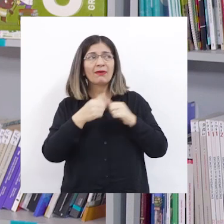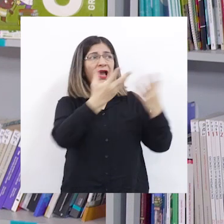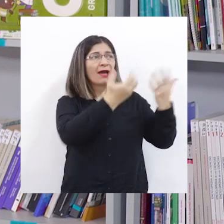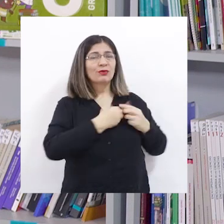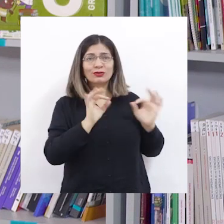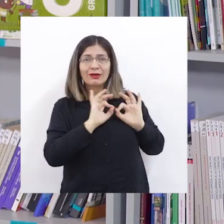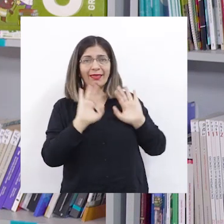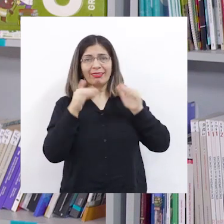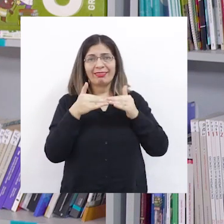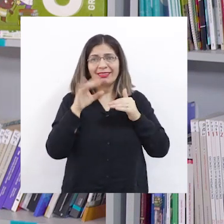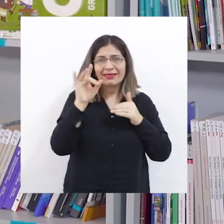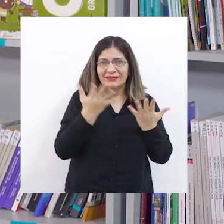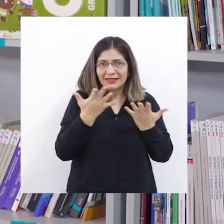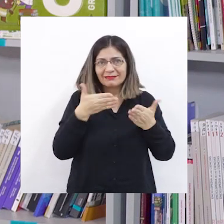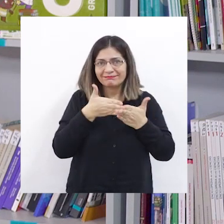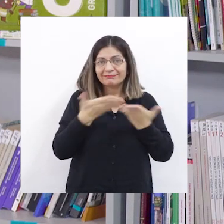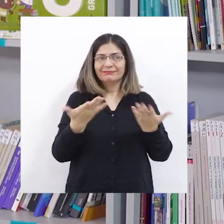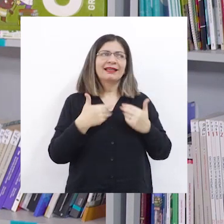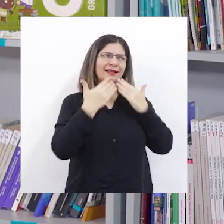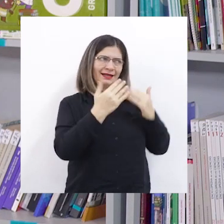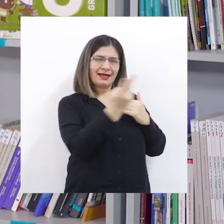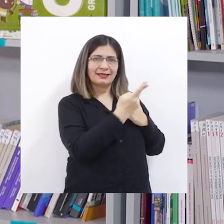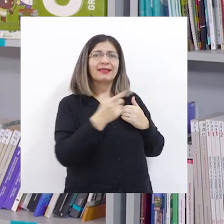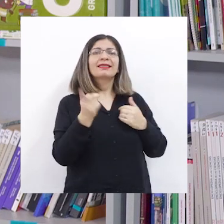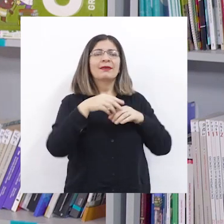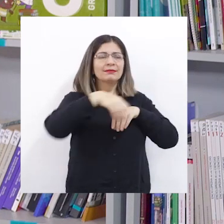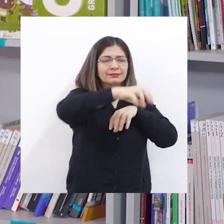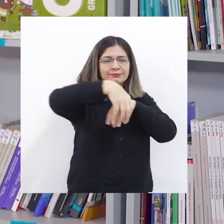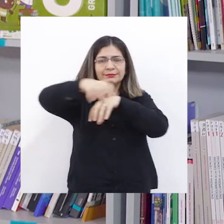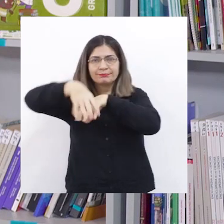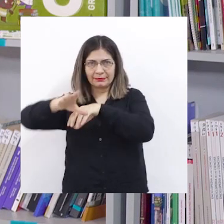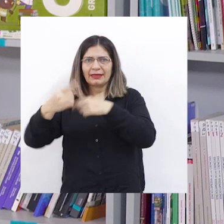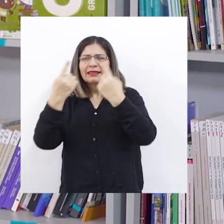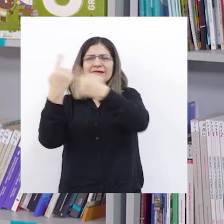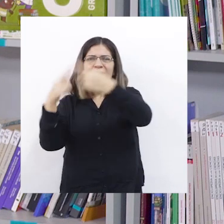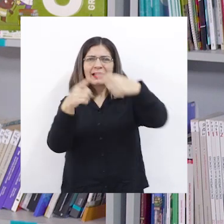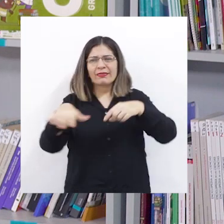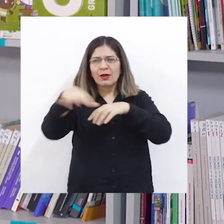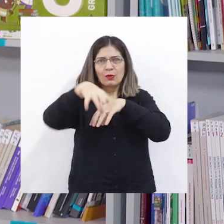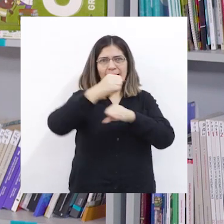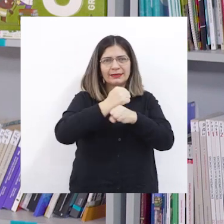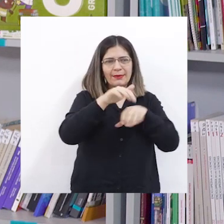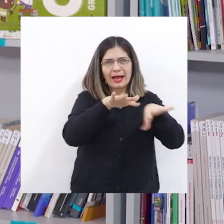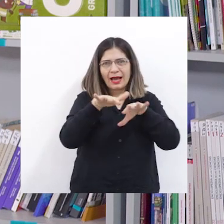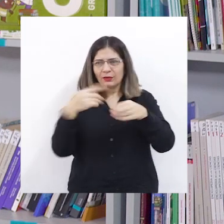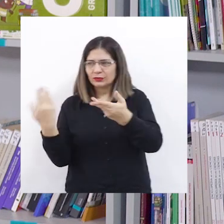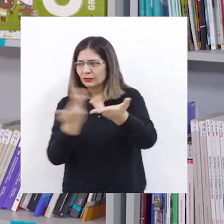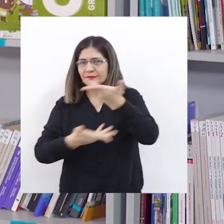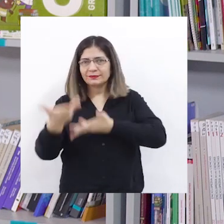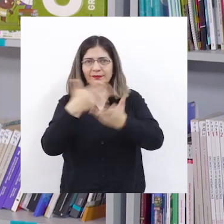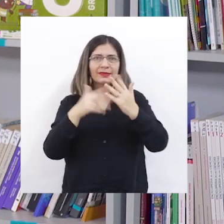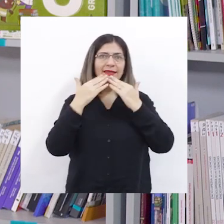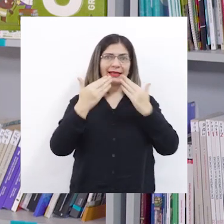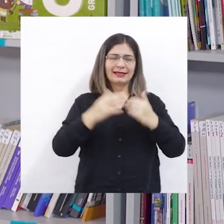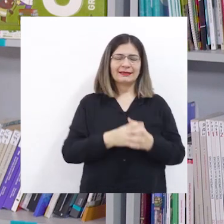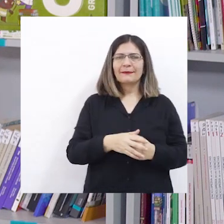posible. Agradecemos también a todas las direcciones que participaron en estas jornadas. Ayer les habíamos prometido, vamos a